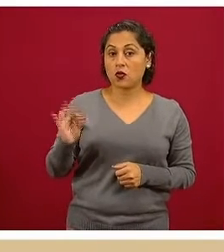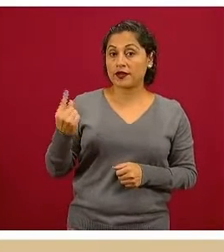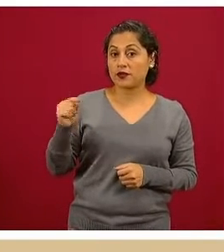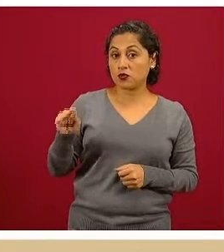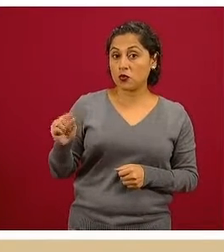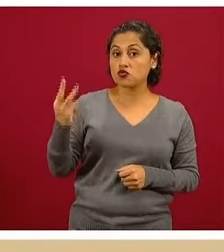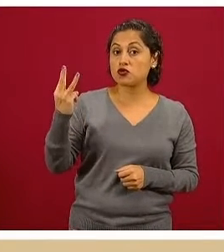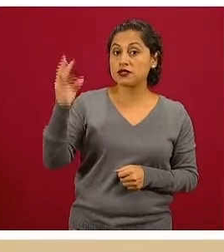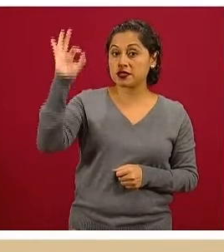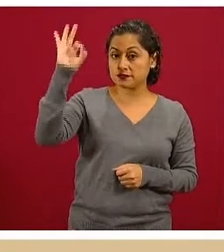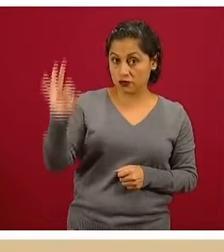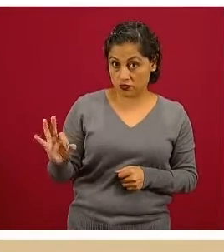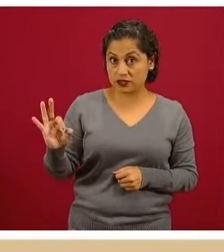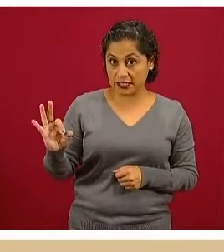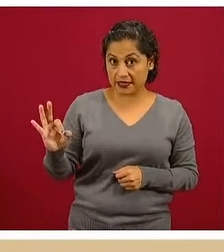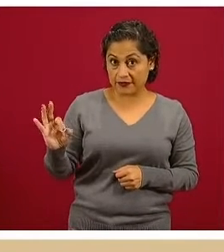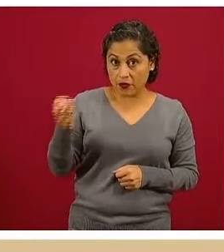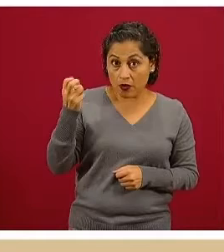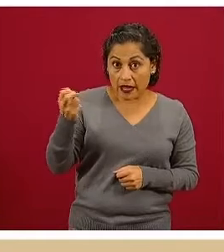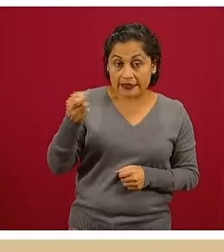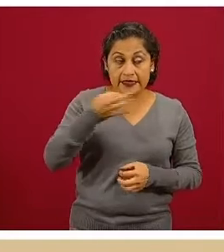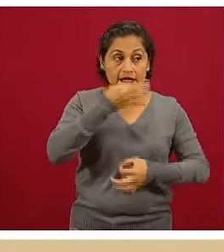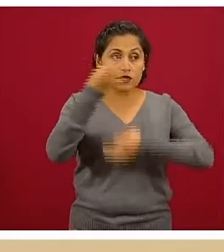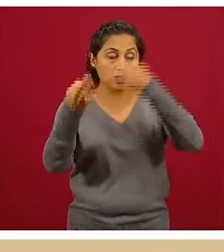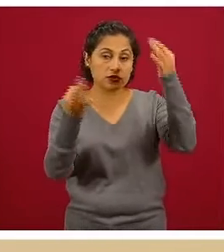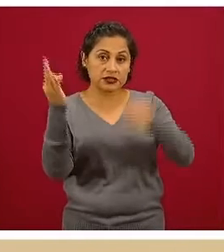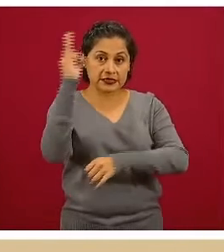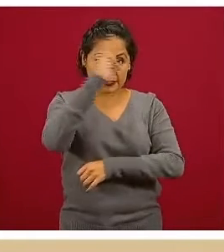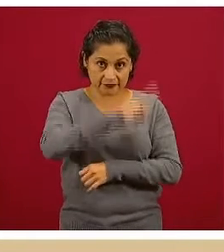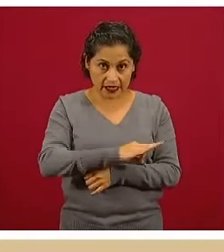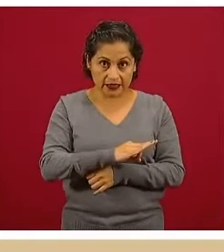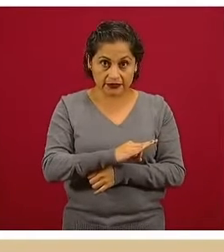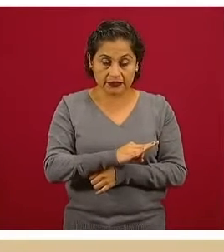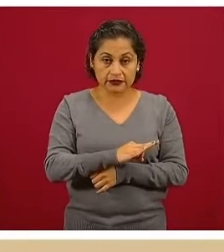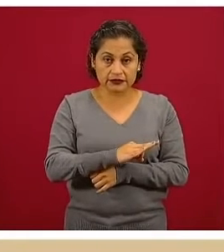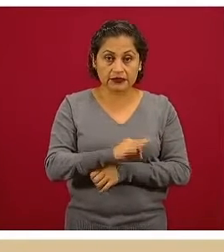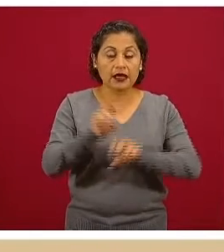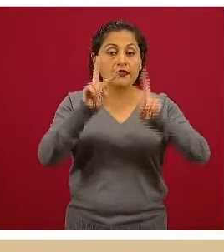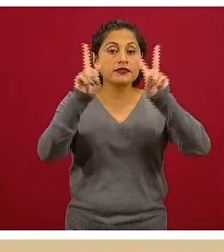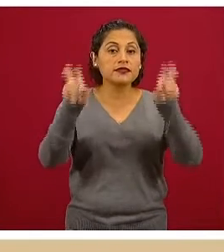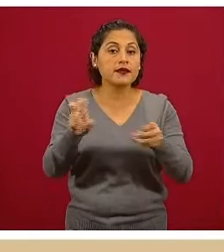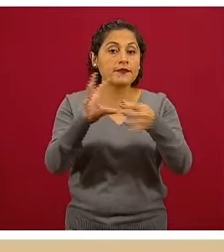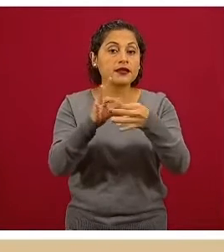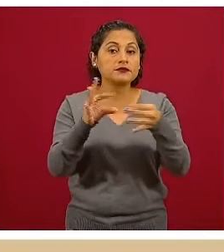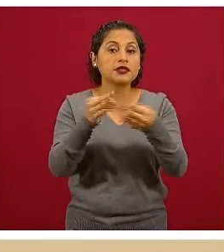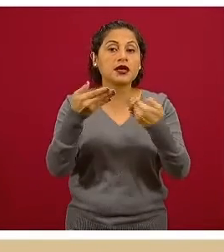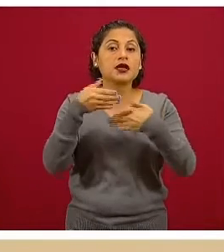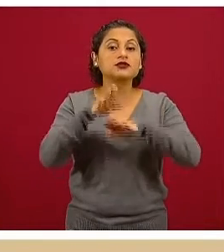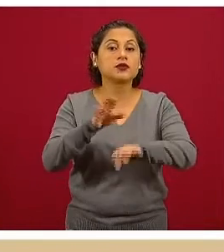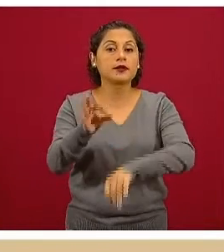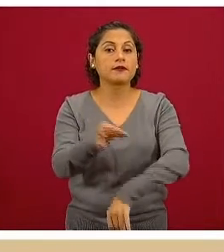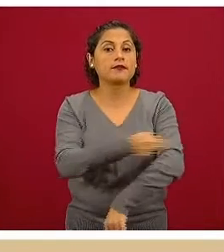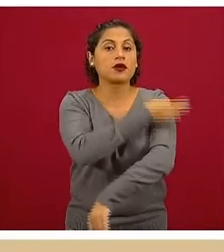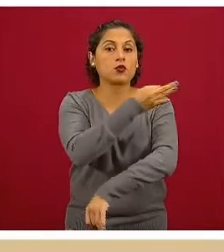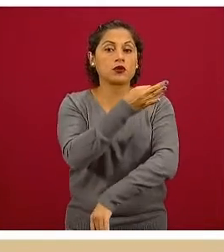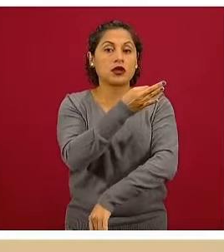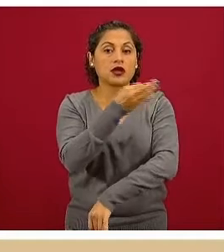el rebase a agosto en porcentaje de noticias falsas relacionadas con vacunas. Vamos a la siguiente.